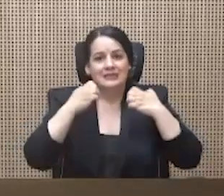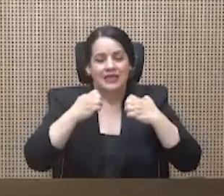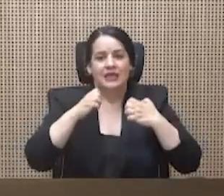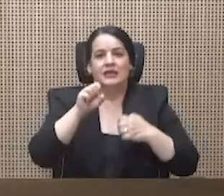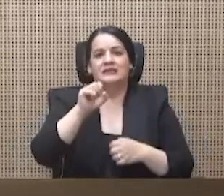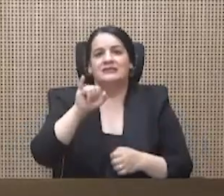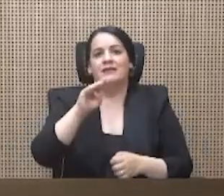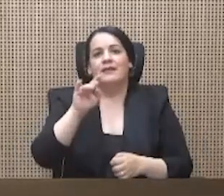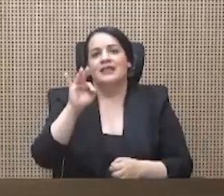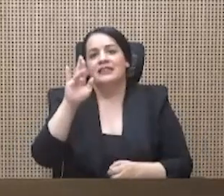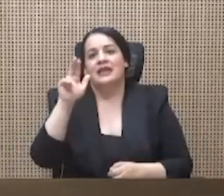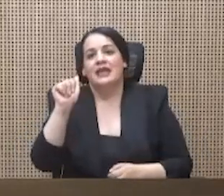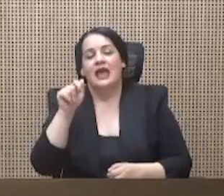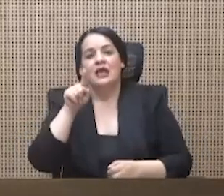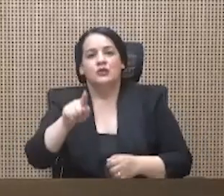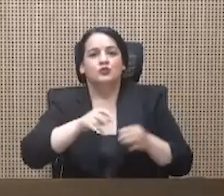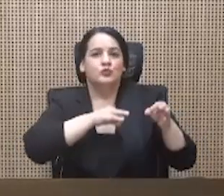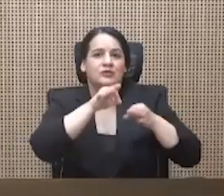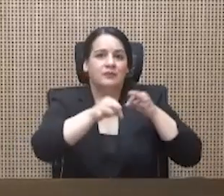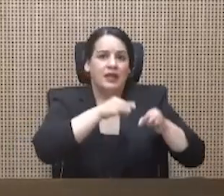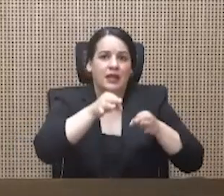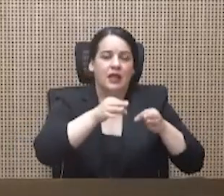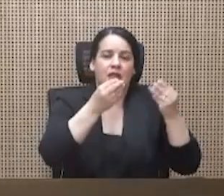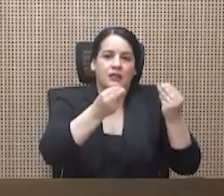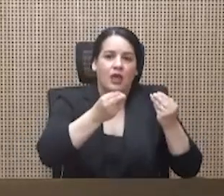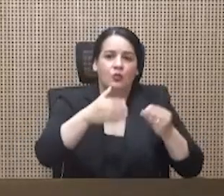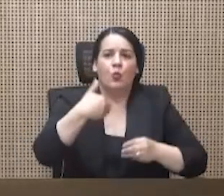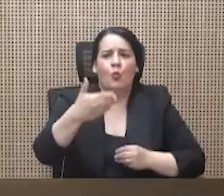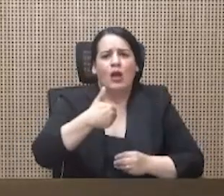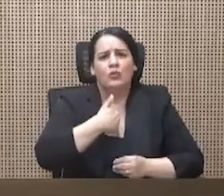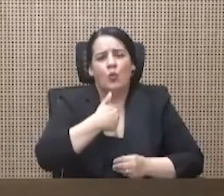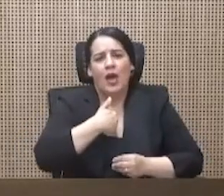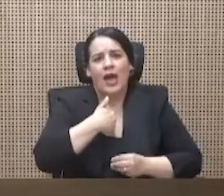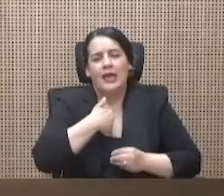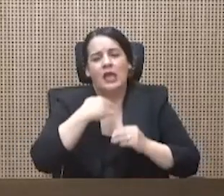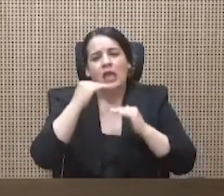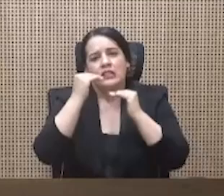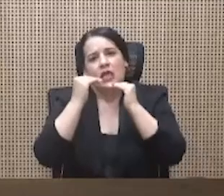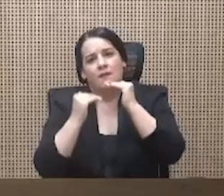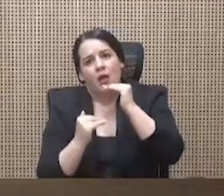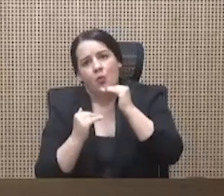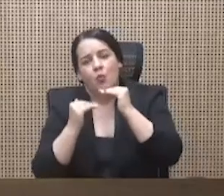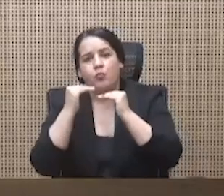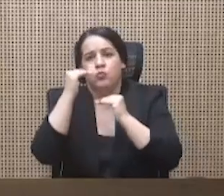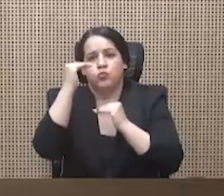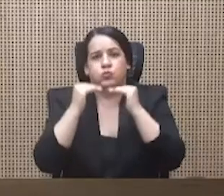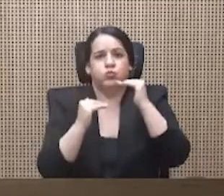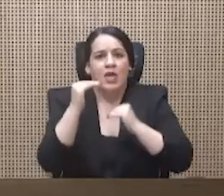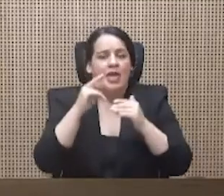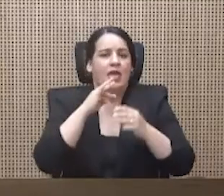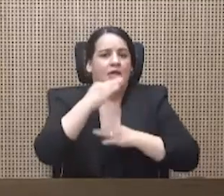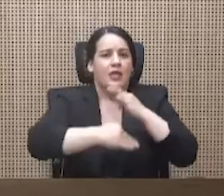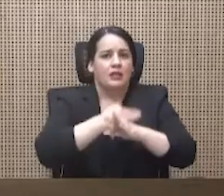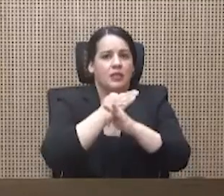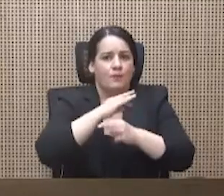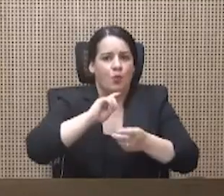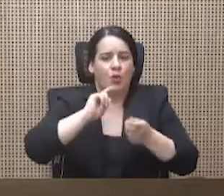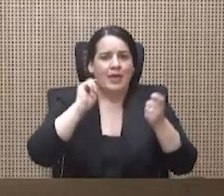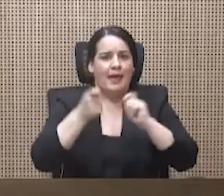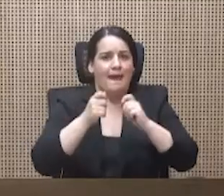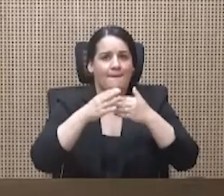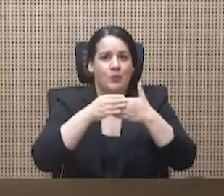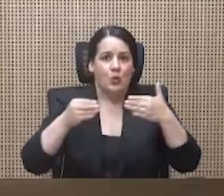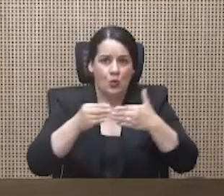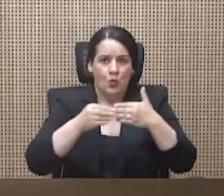en sus intervenciones, tanto cuando existe devaluación como para apreciación en el tipo de cambio. También